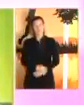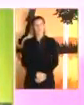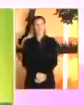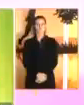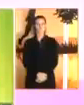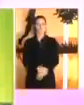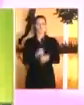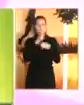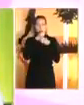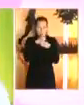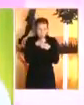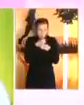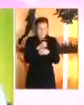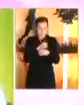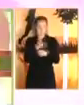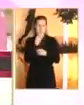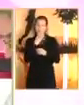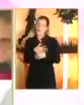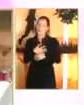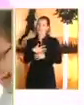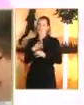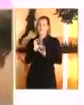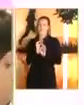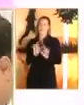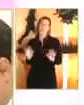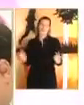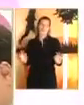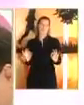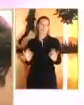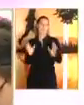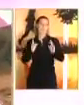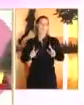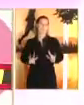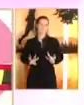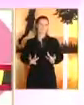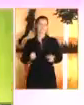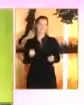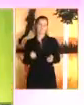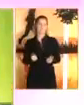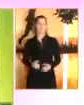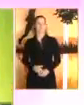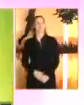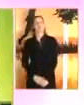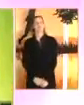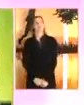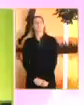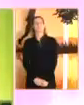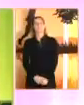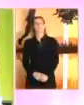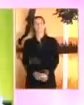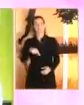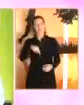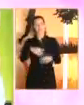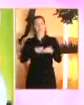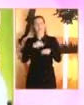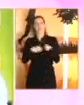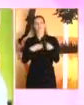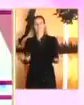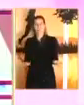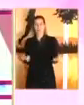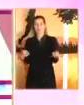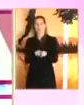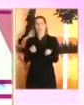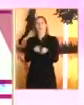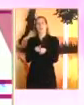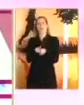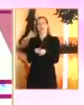¡Ay, qué elegante, por Dios! Hombre, es que era un poquito de reparo. Muy bien. Entonces lo que tenemos ahí, que hemos hecho ahí, pues como en las películas del CSI,